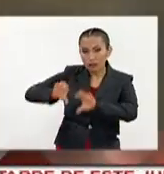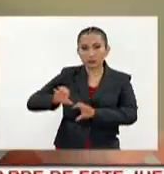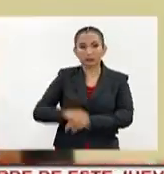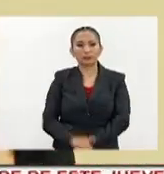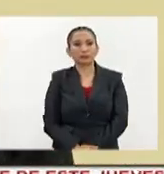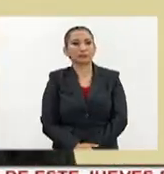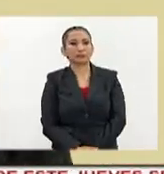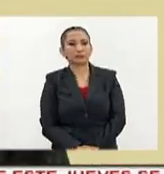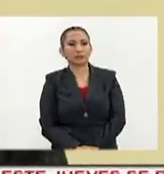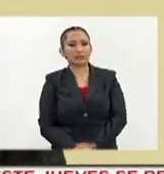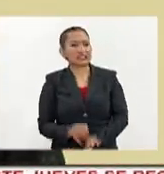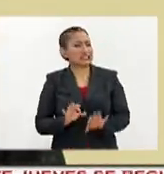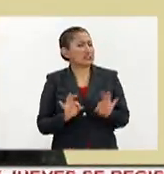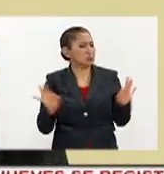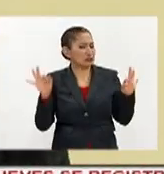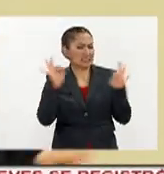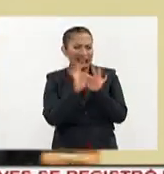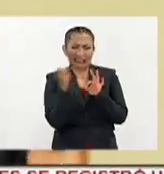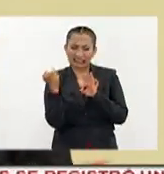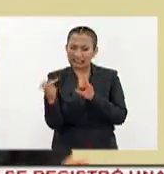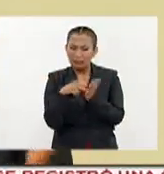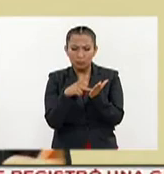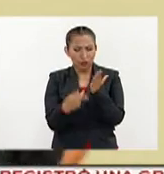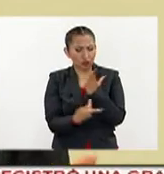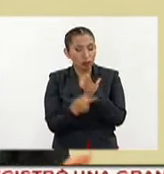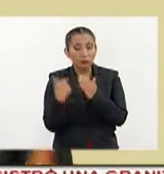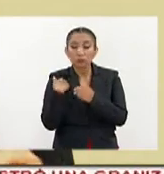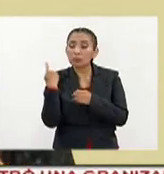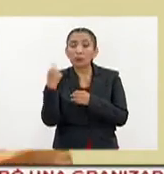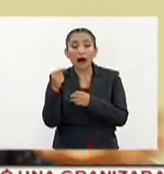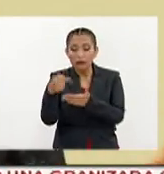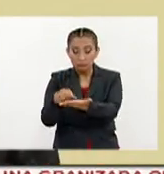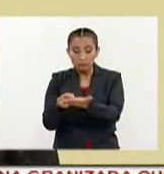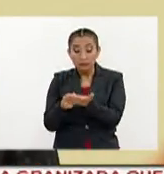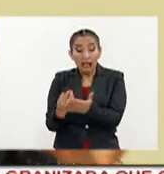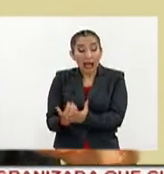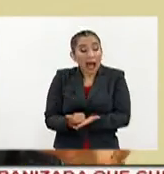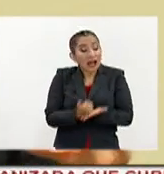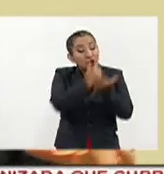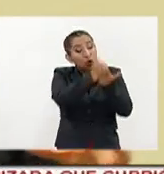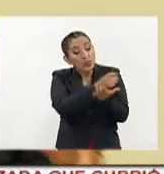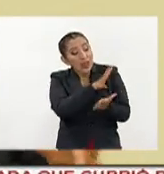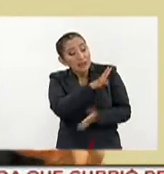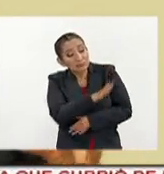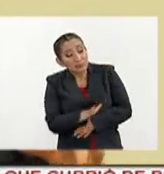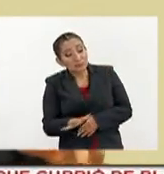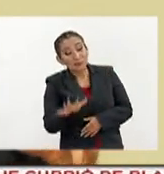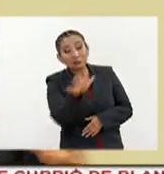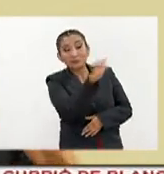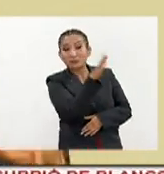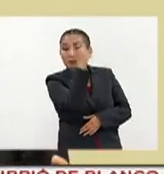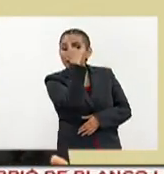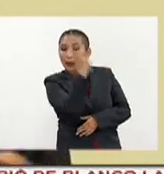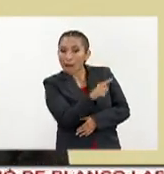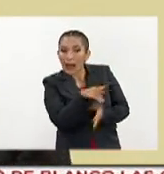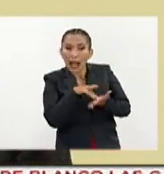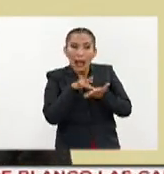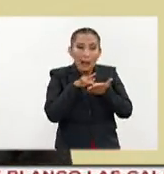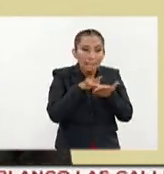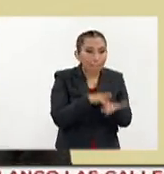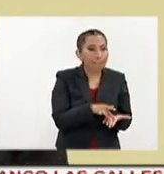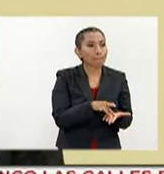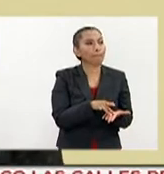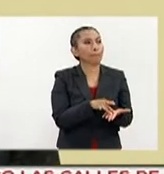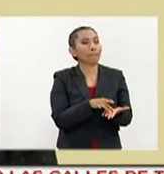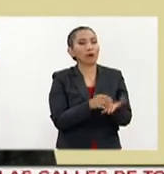computacionales. Muy importante este proyecto porque uno nos va a ayudar en general a apoyar